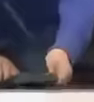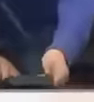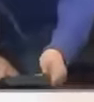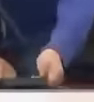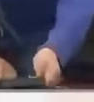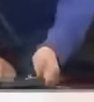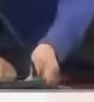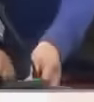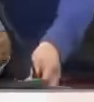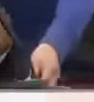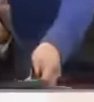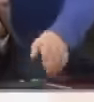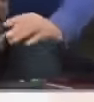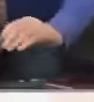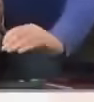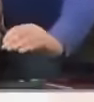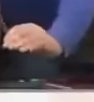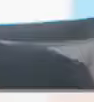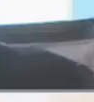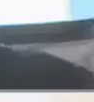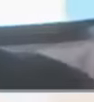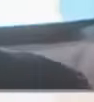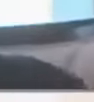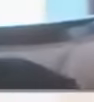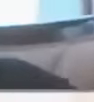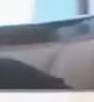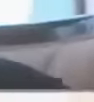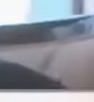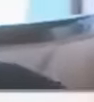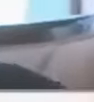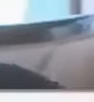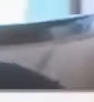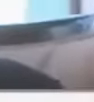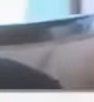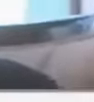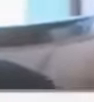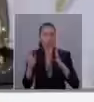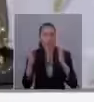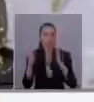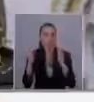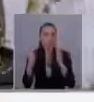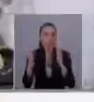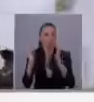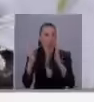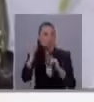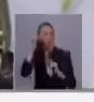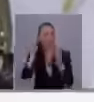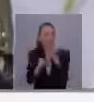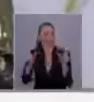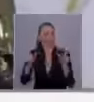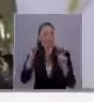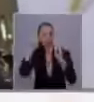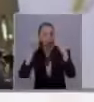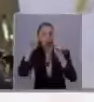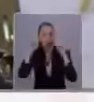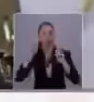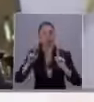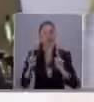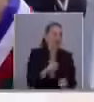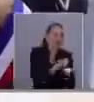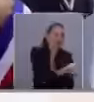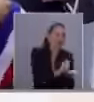recordaba a su papá, siempre recordaba a su mamá, siempre hablaba de su familia, o sea, había momentos en los cuales él mostraba su faceta